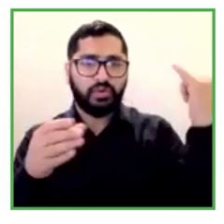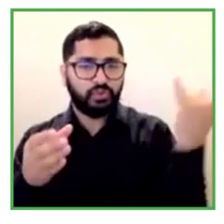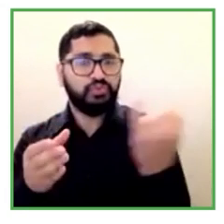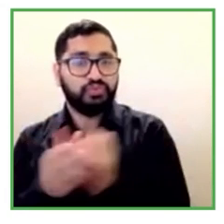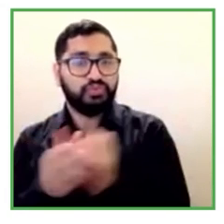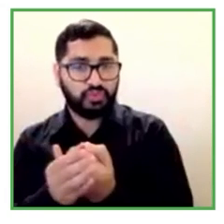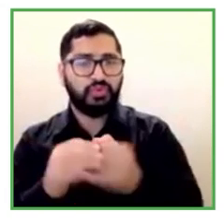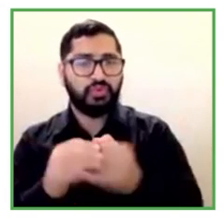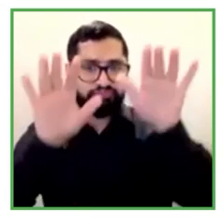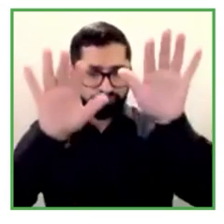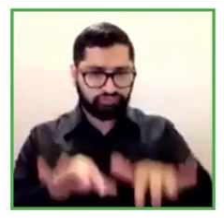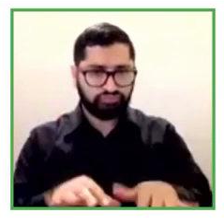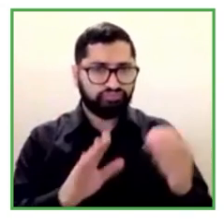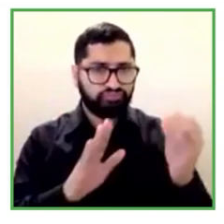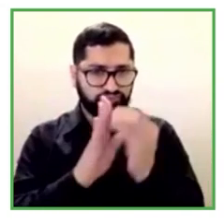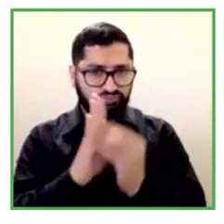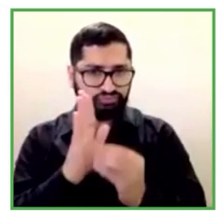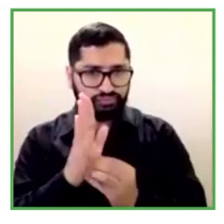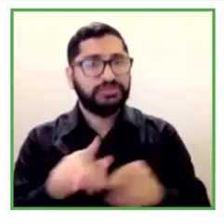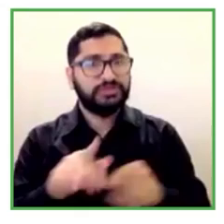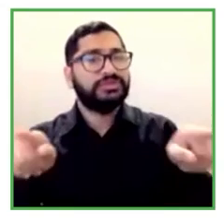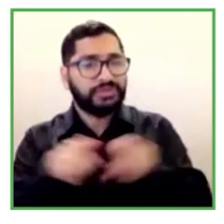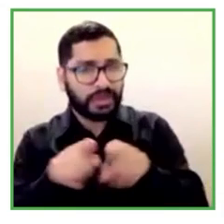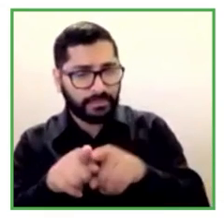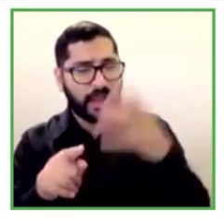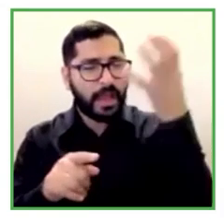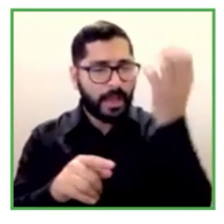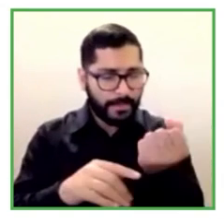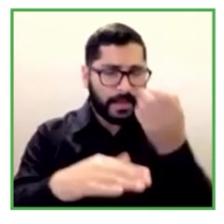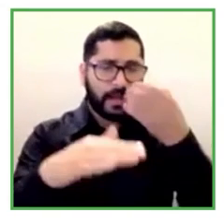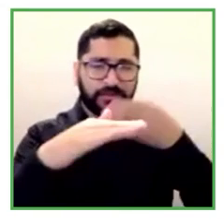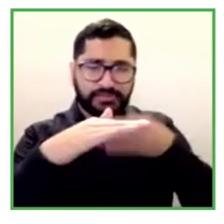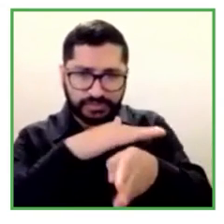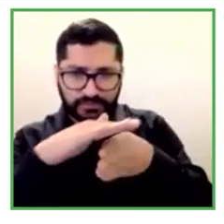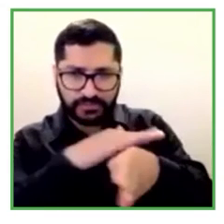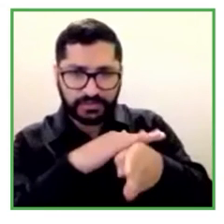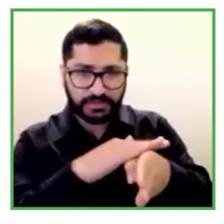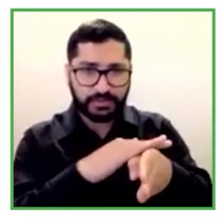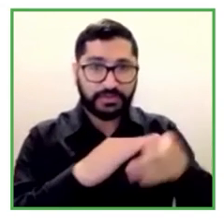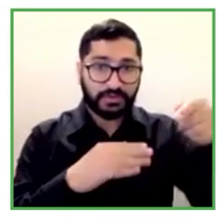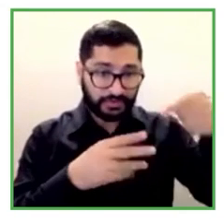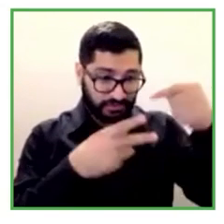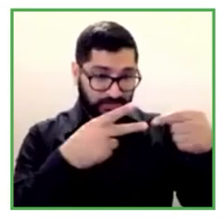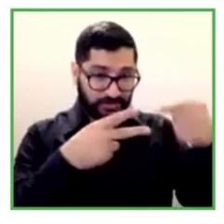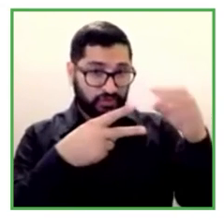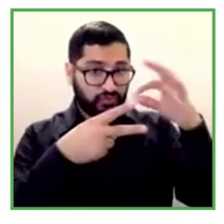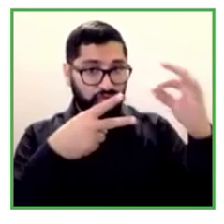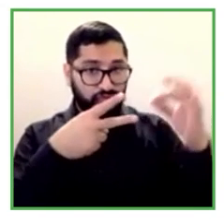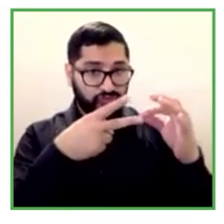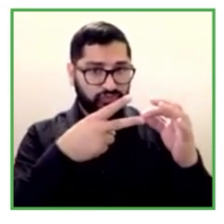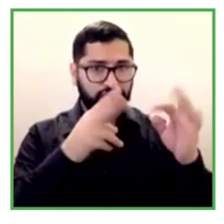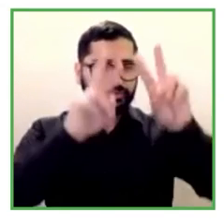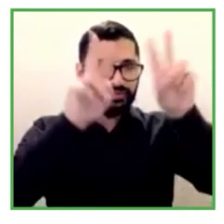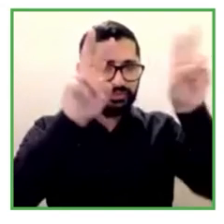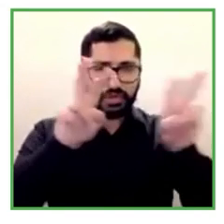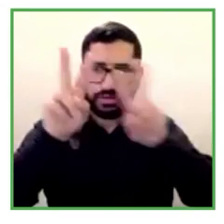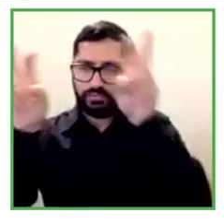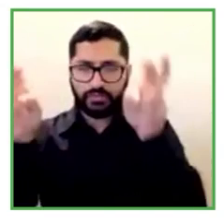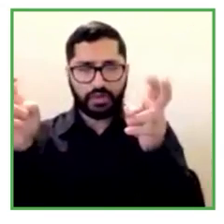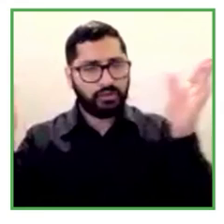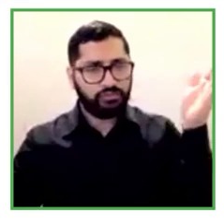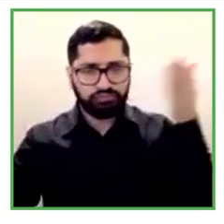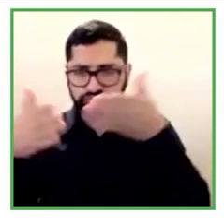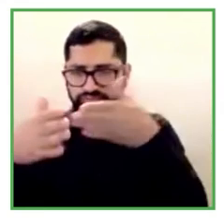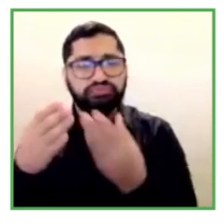y la accesibilidad digital. Estos son los dos temas emergentes relacionados con la digitalización y